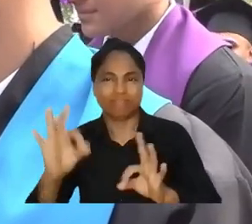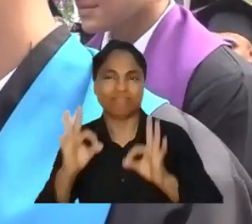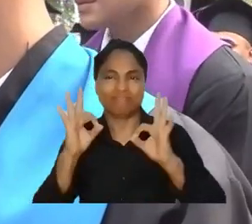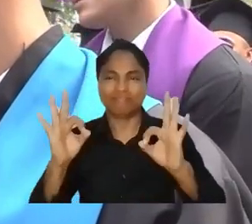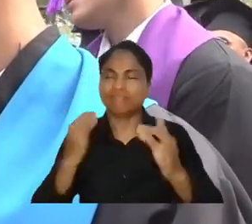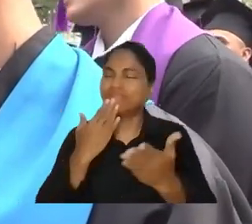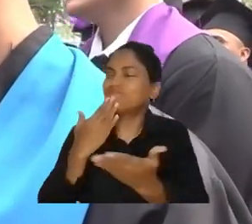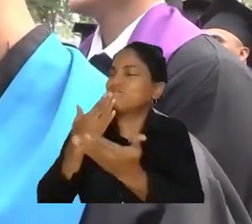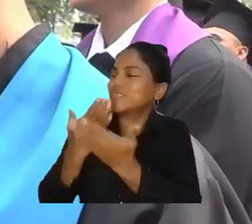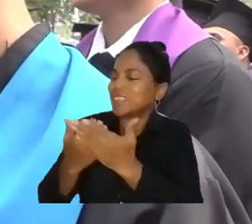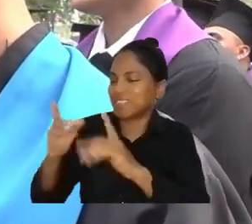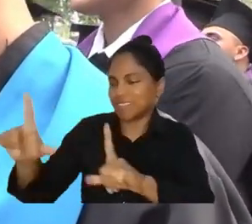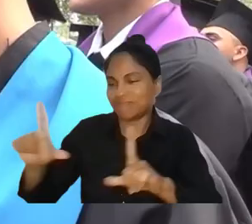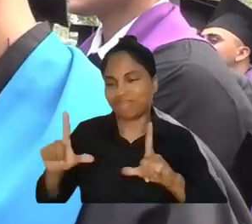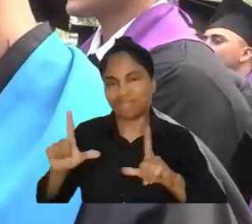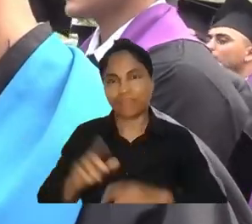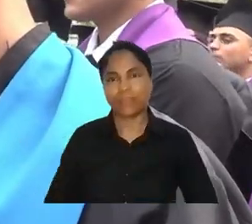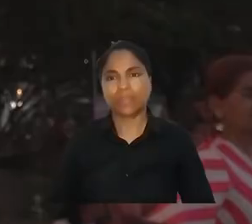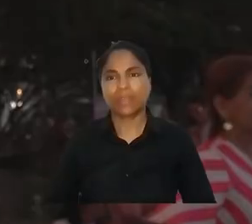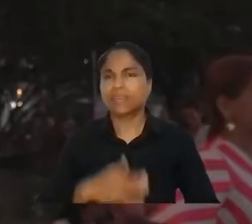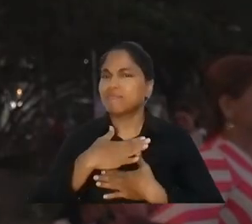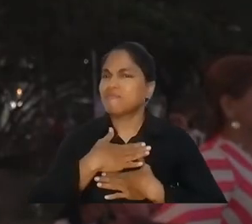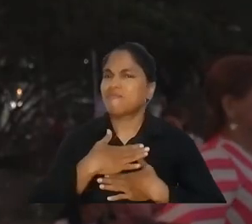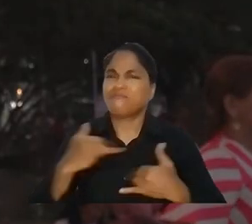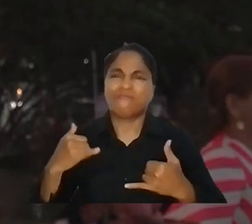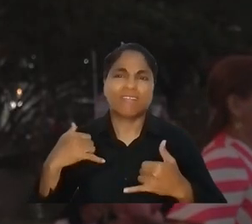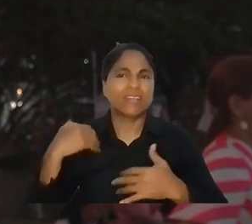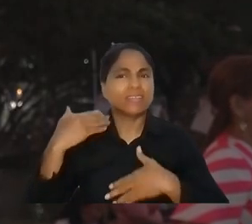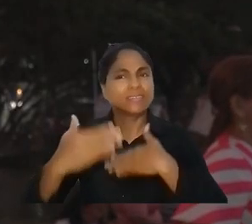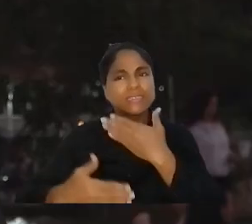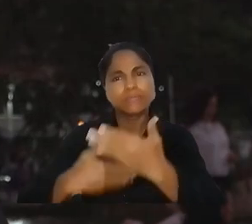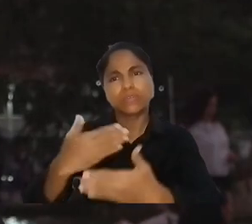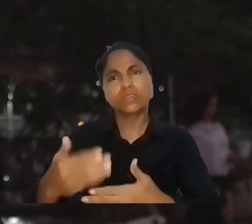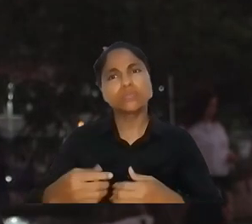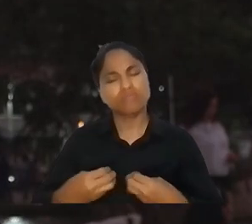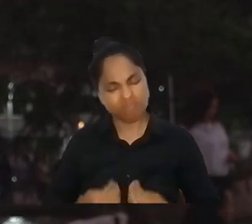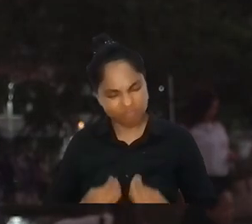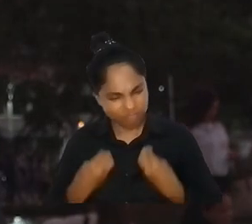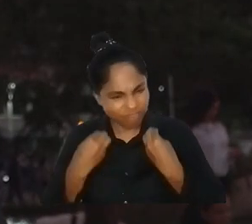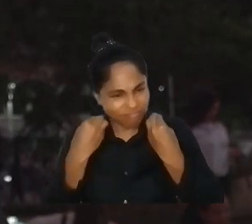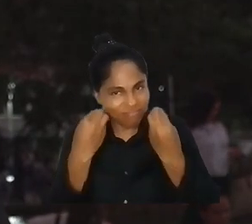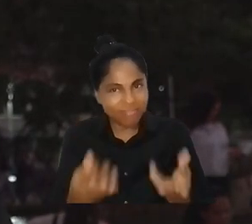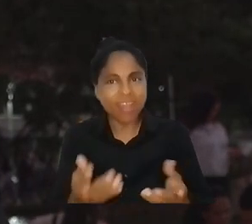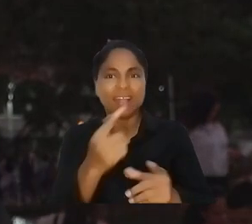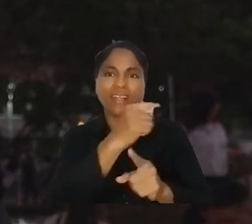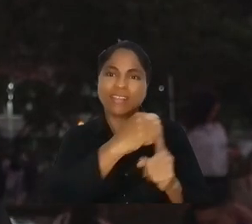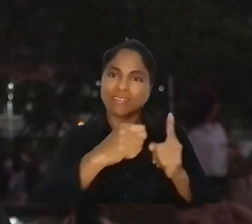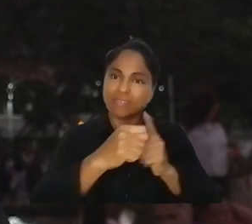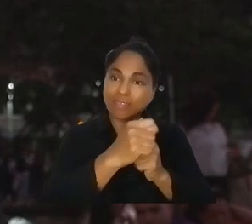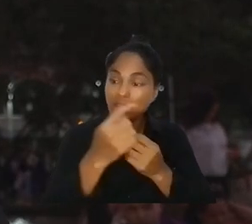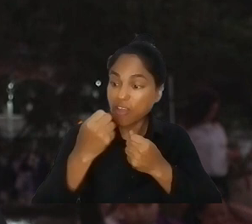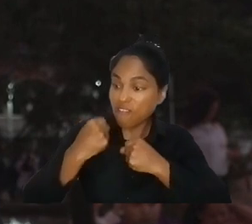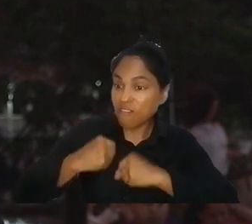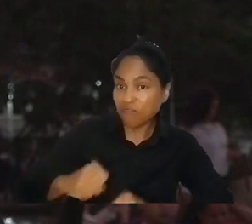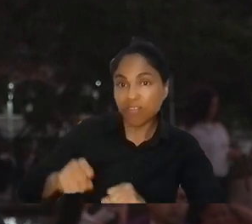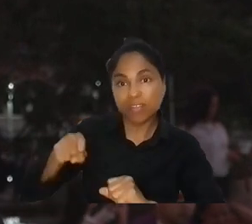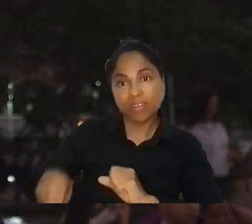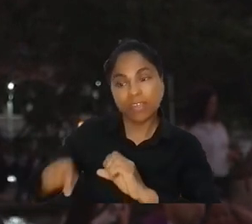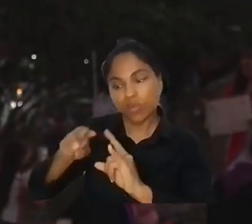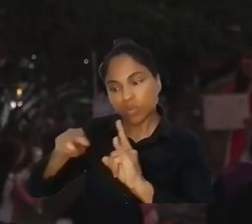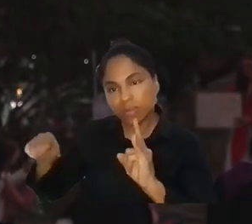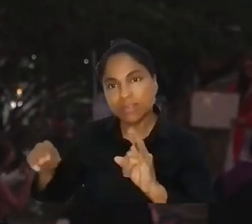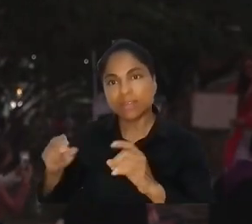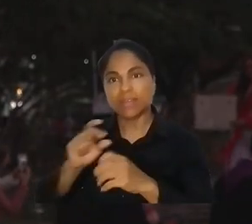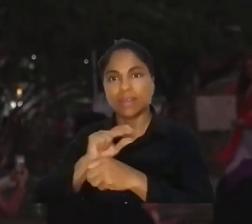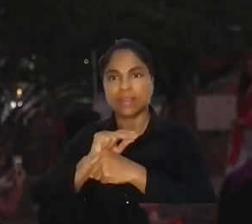y le agradezco mucho y gracias por este título. Muy felices de este proceso y que realmente vale la pena seguir aportándole a la